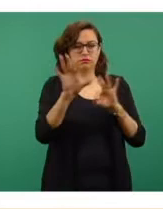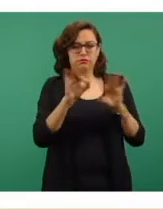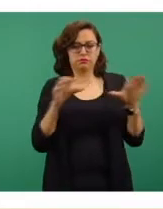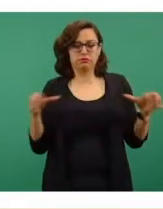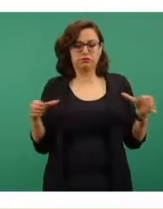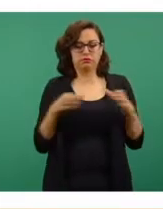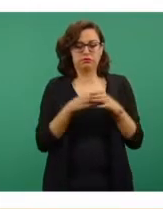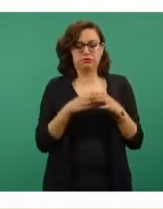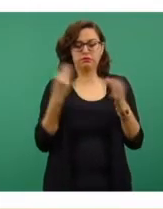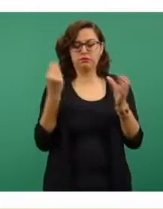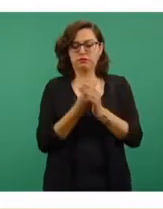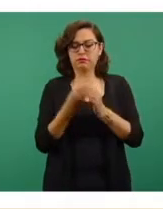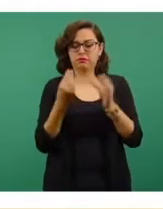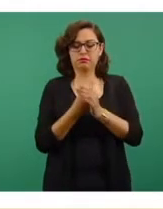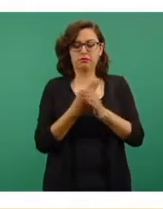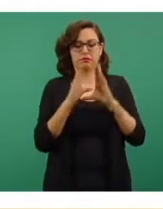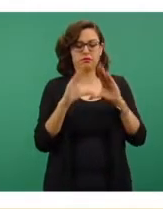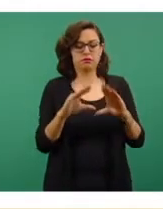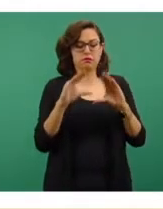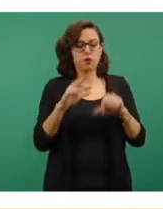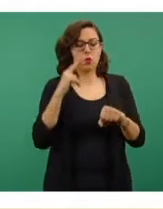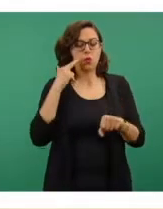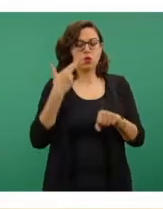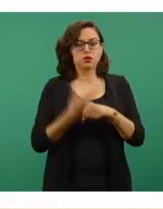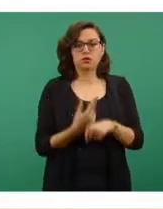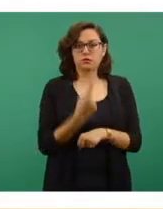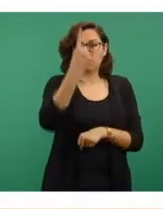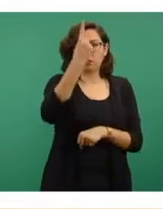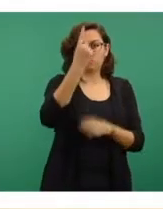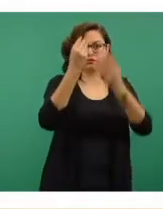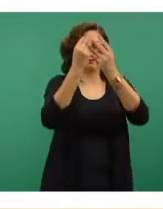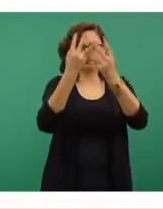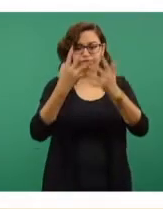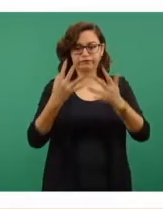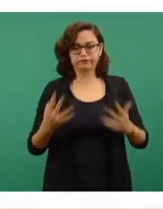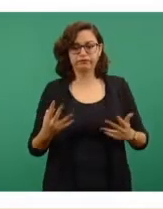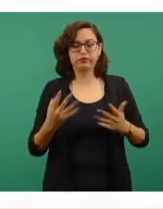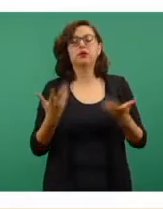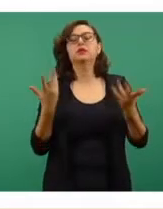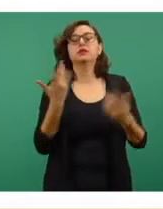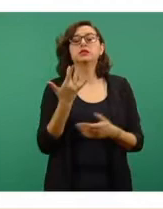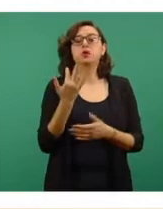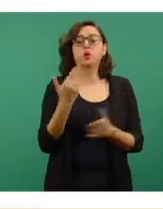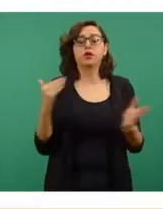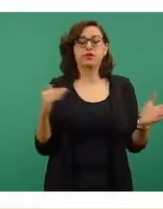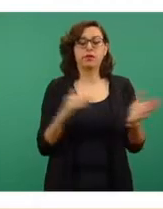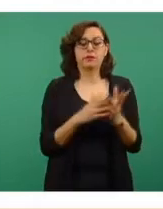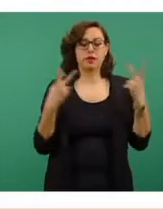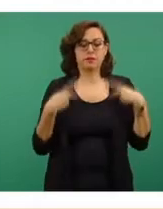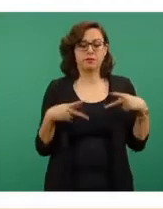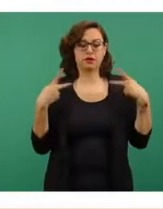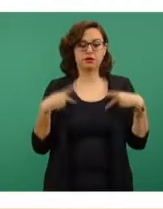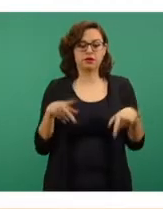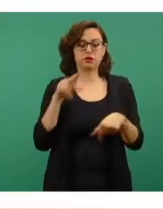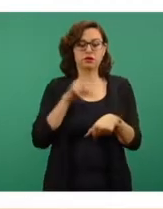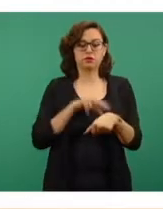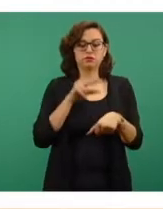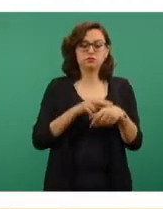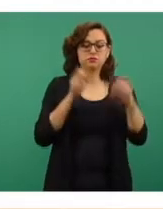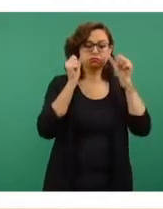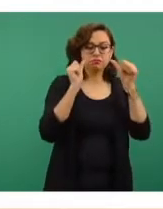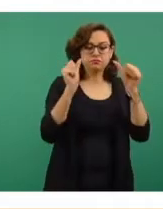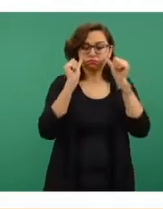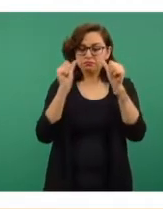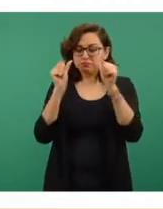de supervisión piramidales para tener casi 50,000 trabajadoras y trabajadores de la salud que ampliaran